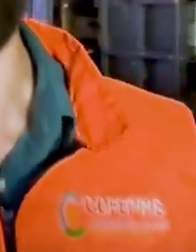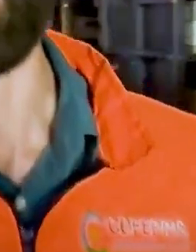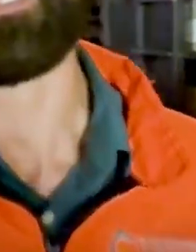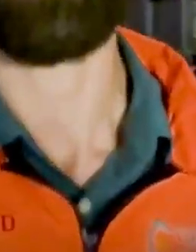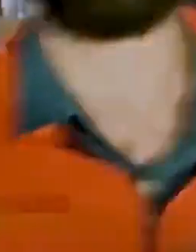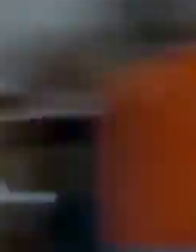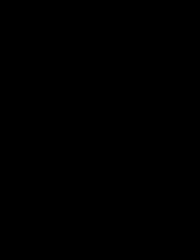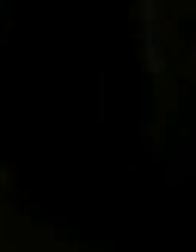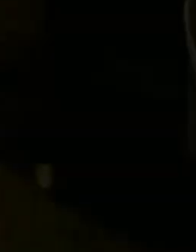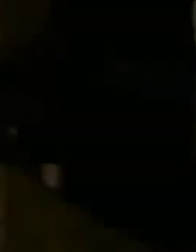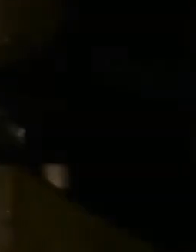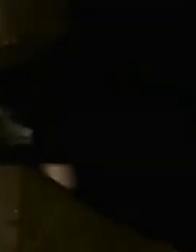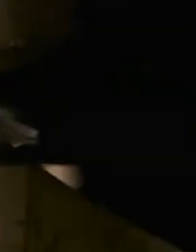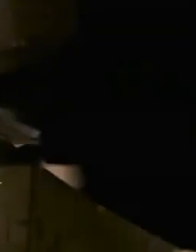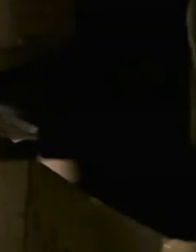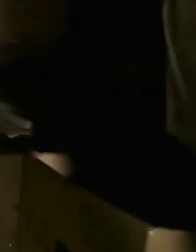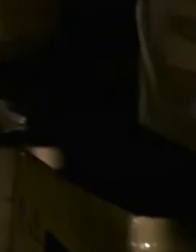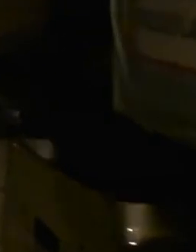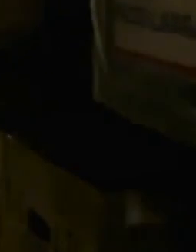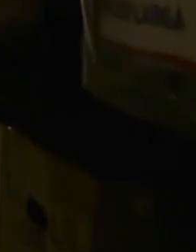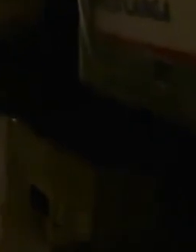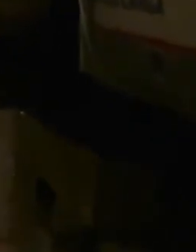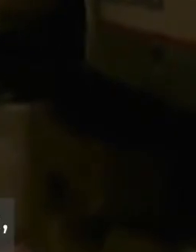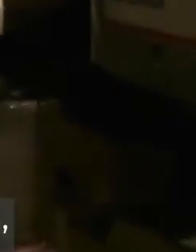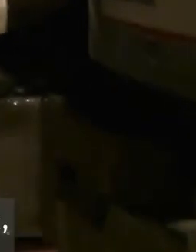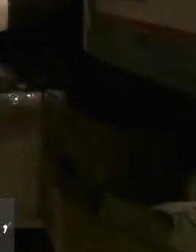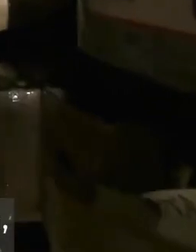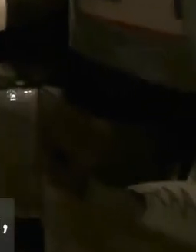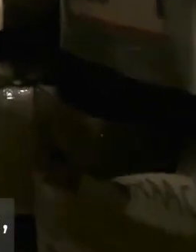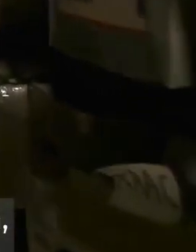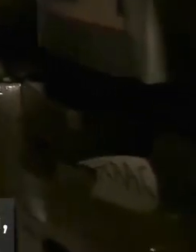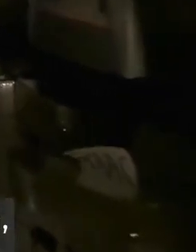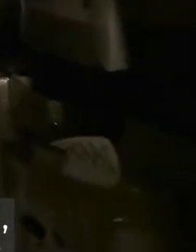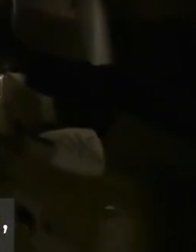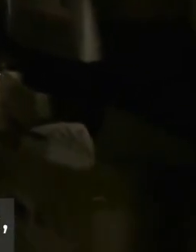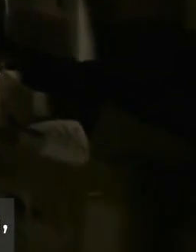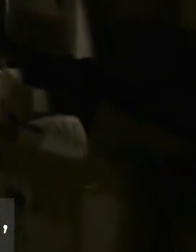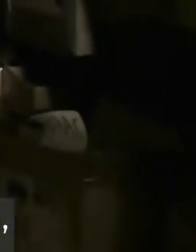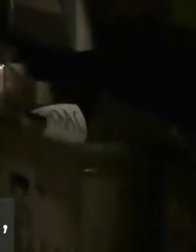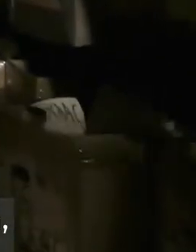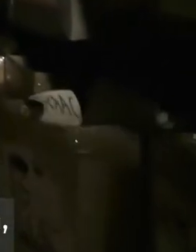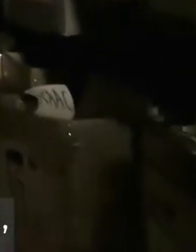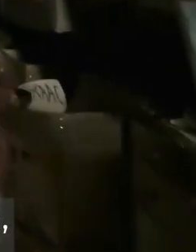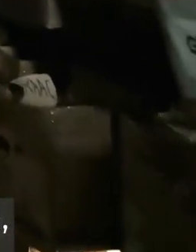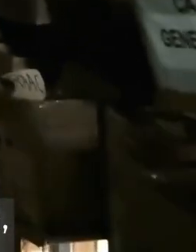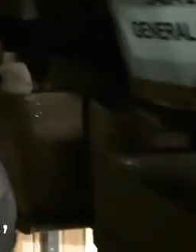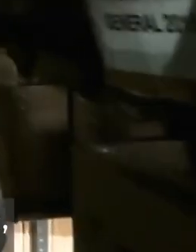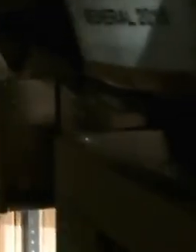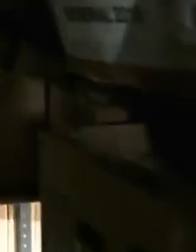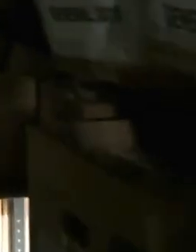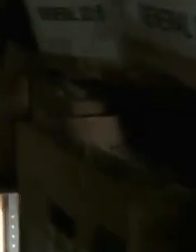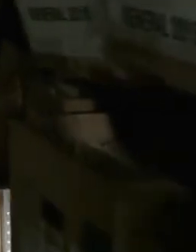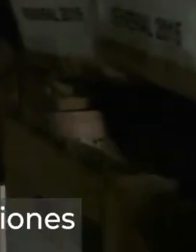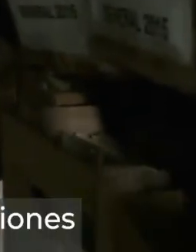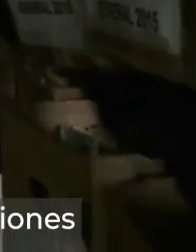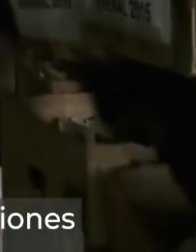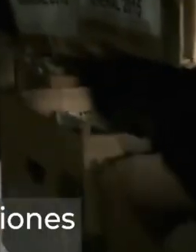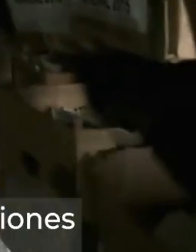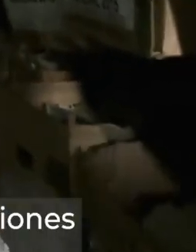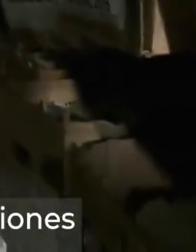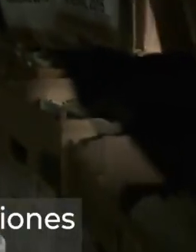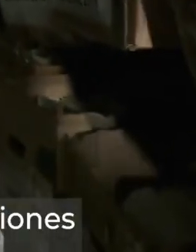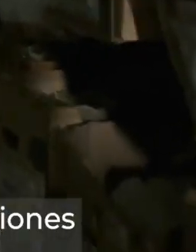distribuidores irregulares. Pero esto terminó. COFEPRIS ha recuperado su esencia, que es la de protegerte. Por